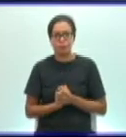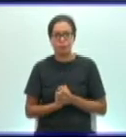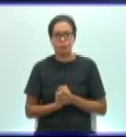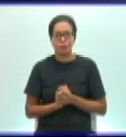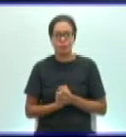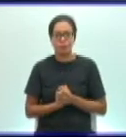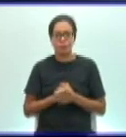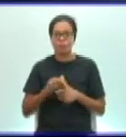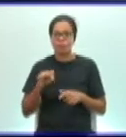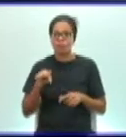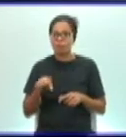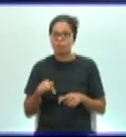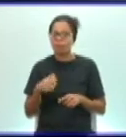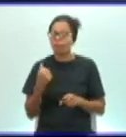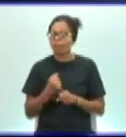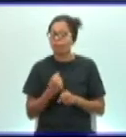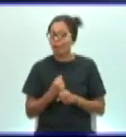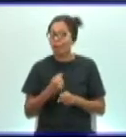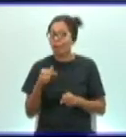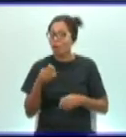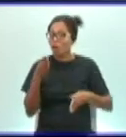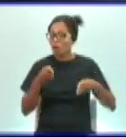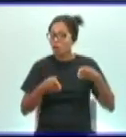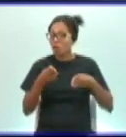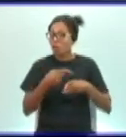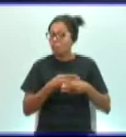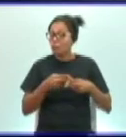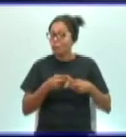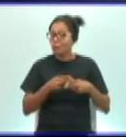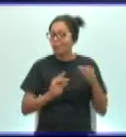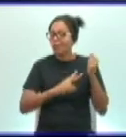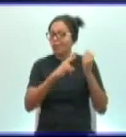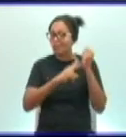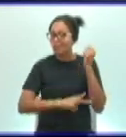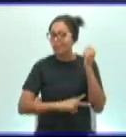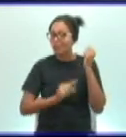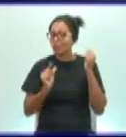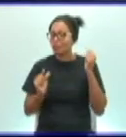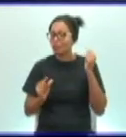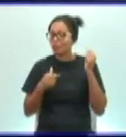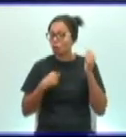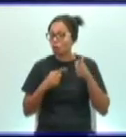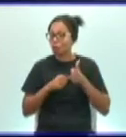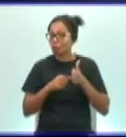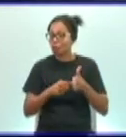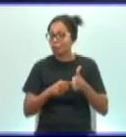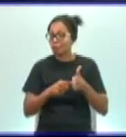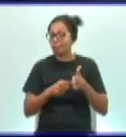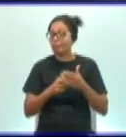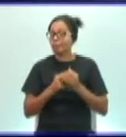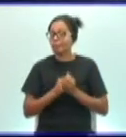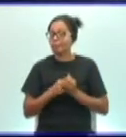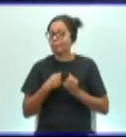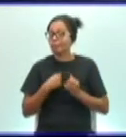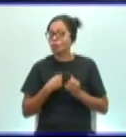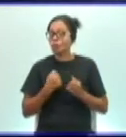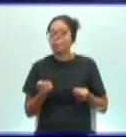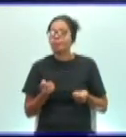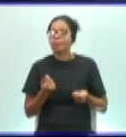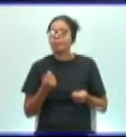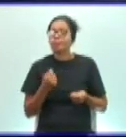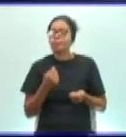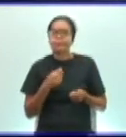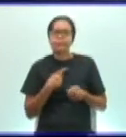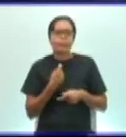este mismo periodo histórico las valoraciones a las personalidades, pero hago una sugerencia. Yo voy a trabajar personalidades, pero